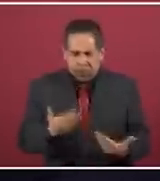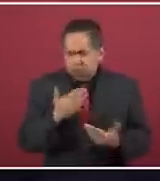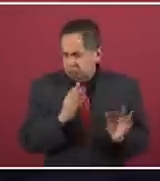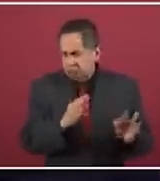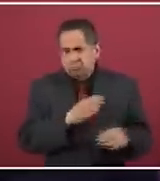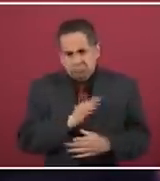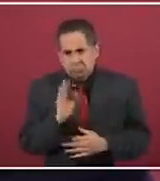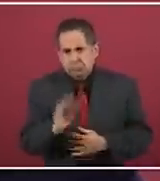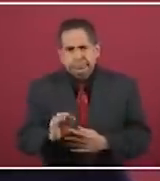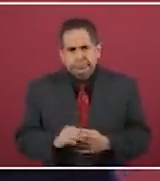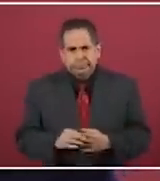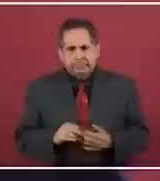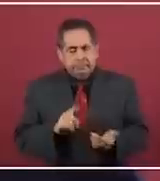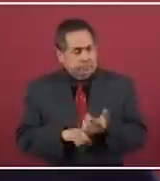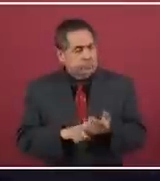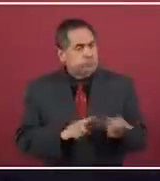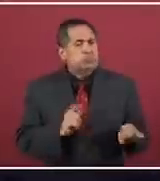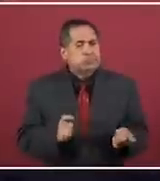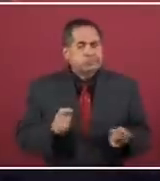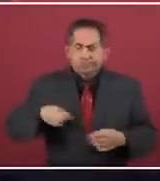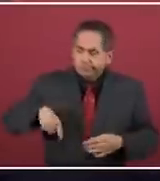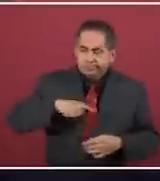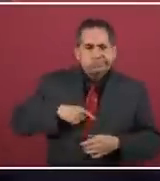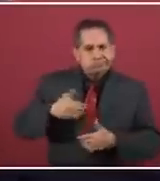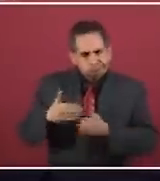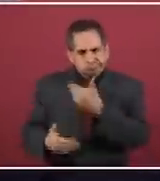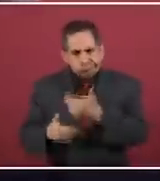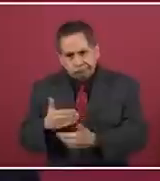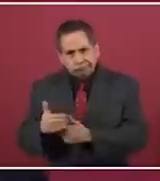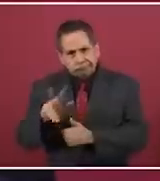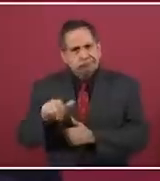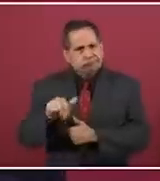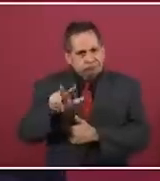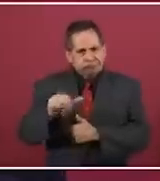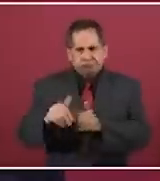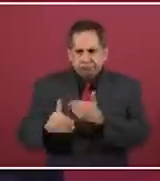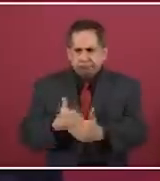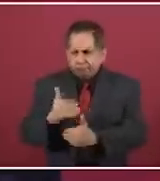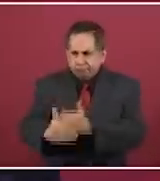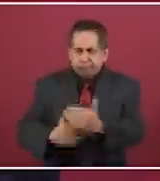significa que vamos avanzando, porque si no,